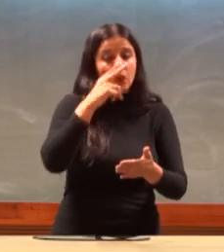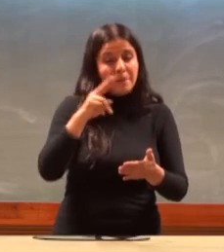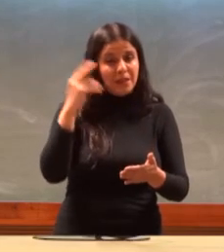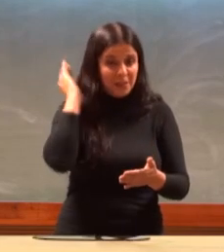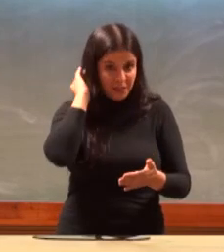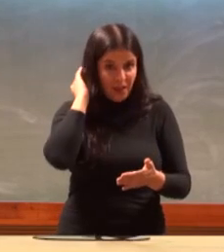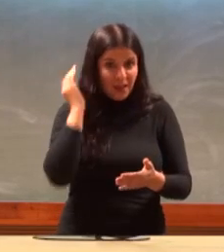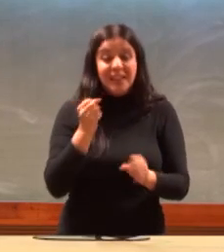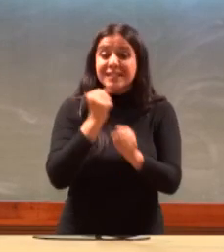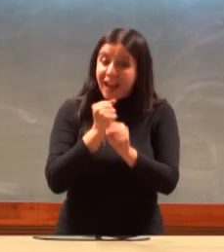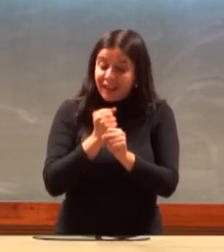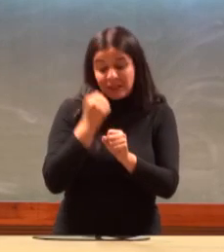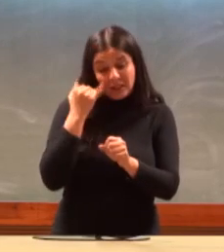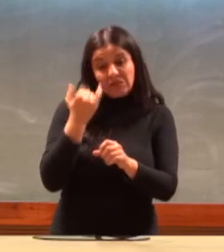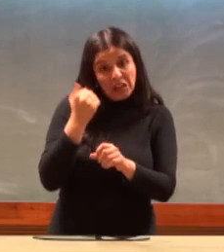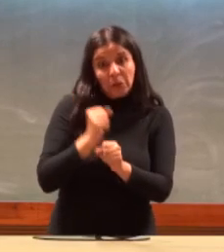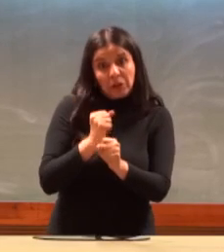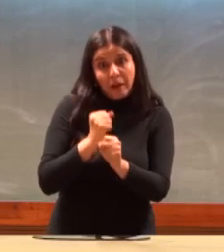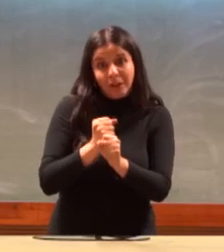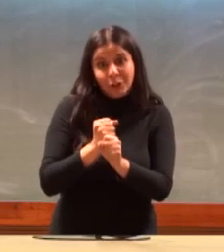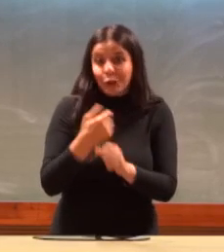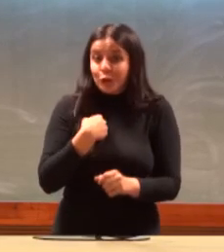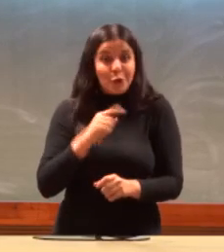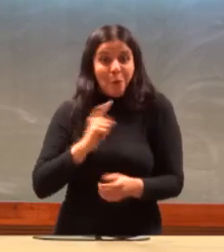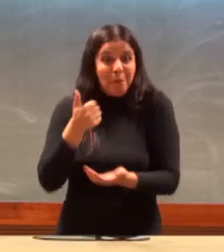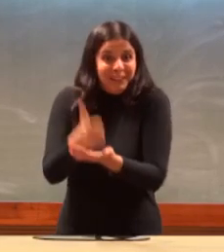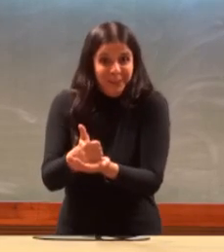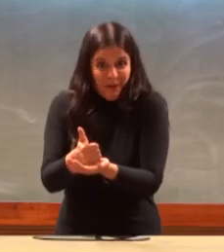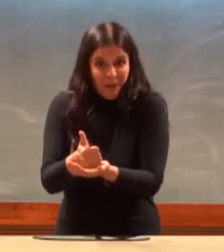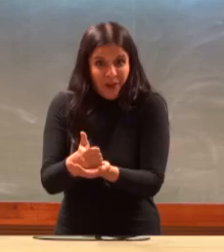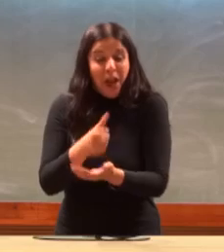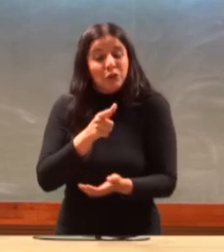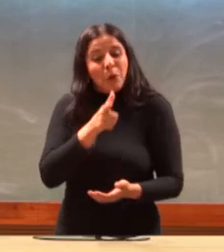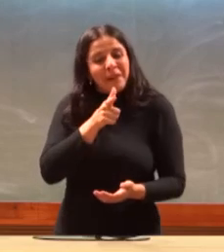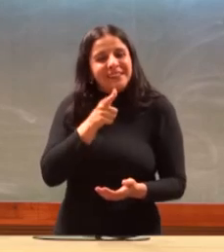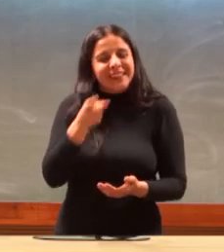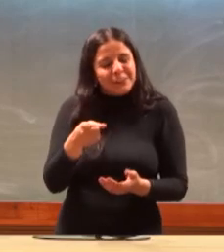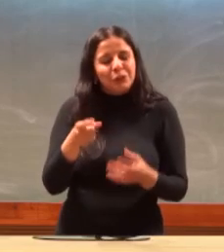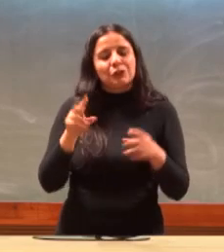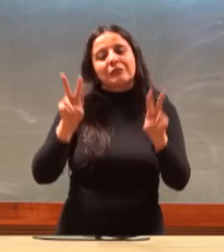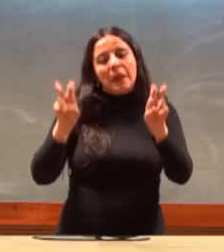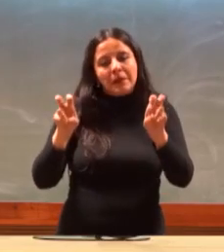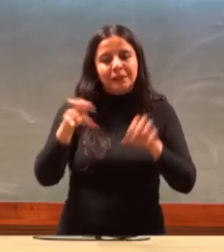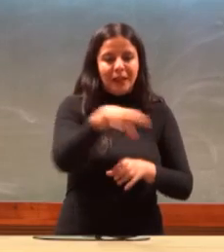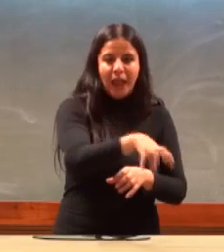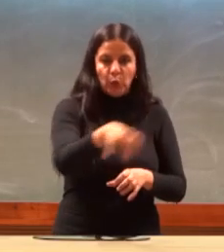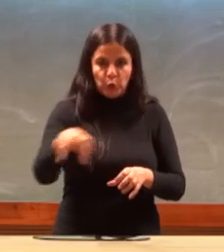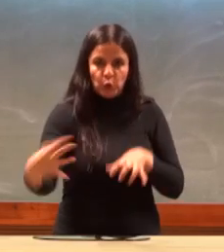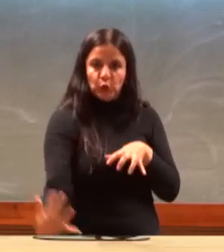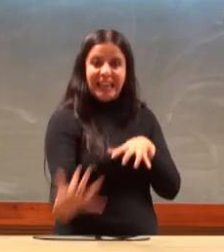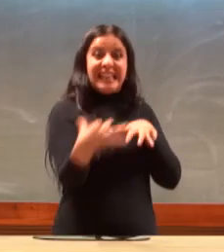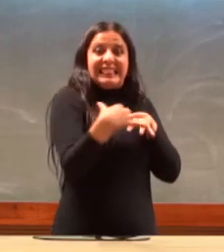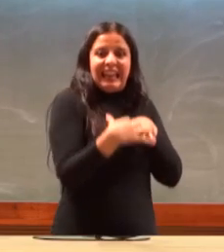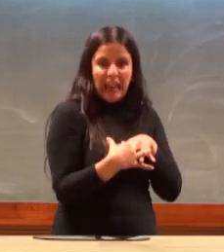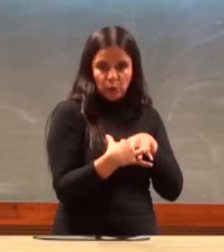nuestros consiliarios pero todavía nosotros no hemos tenido ninguna participación Creo que estas instancias de intercluster son importantes y en términos de mayor participación